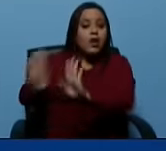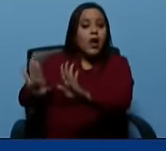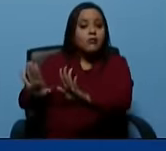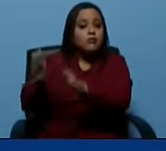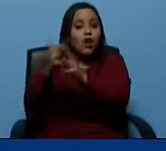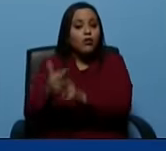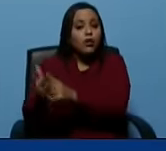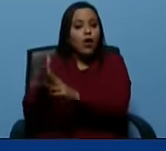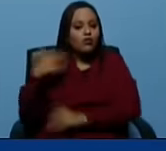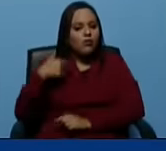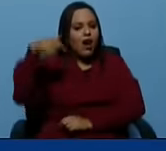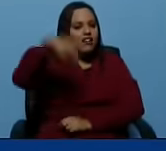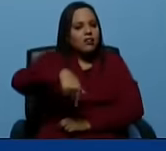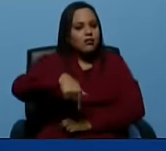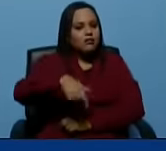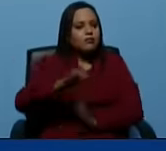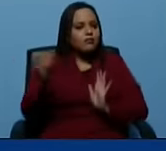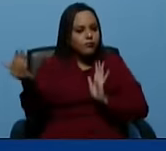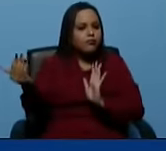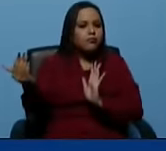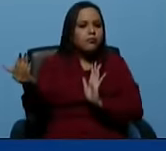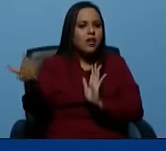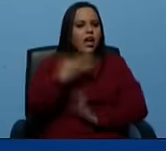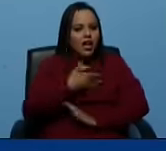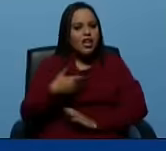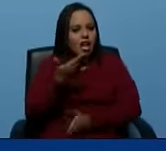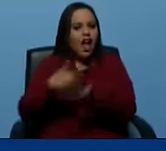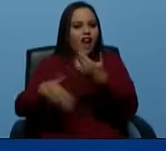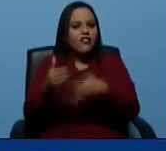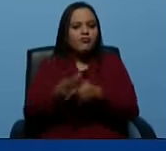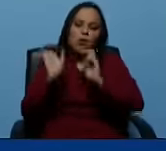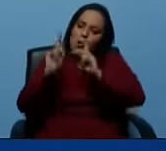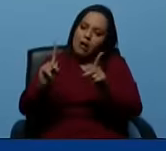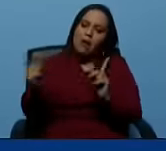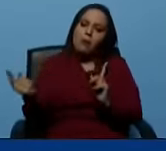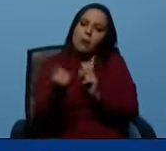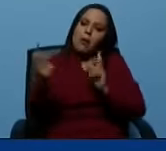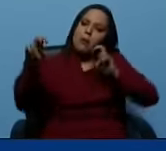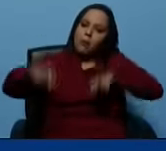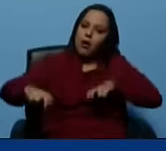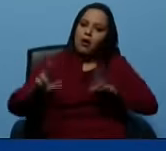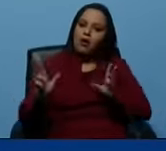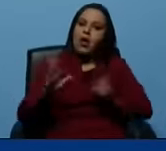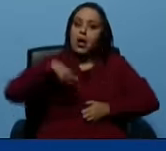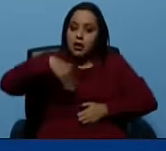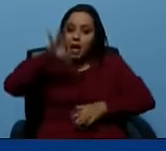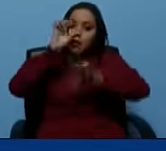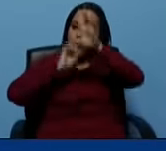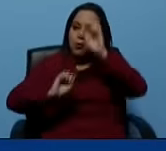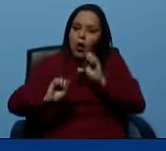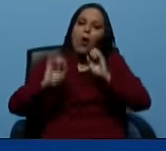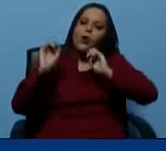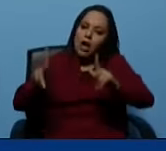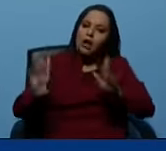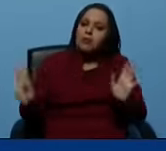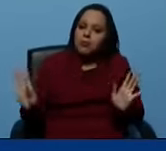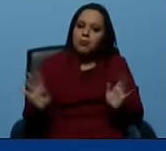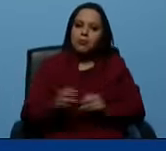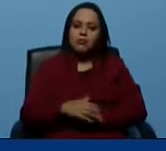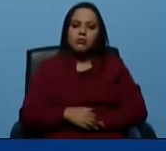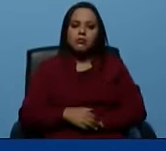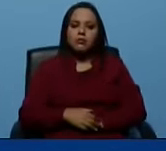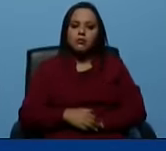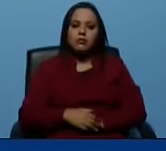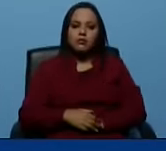acá. Si quieren hablar, hablamos. Si quieren entendimiento, entendimiento.